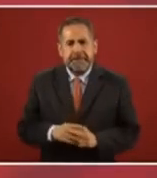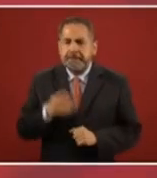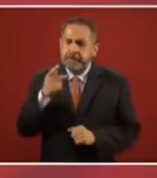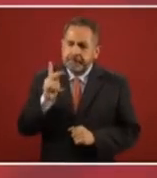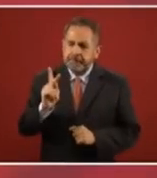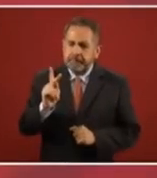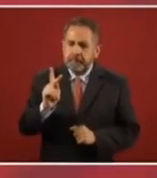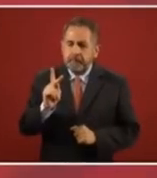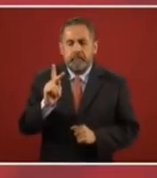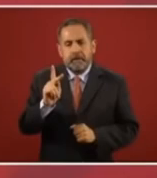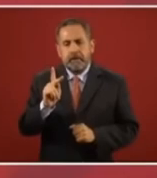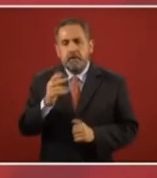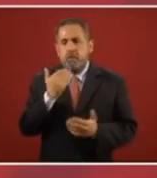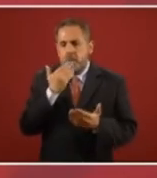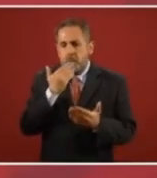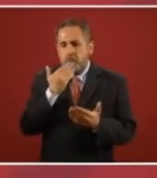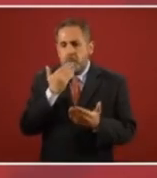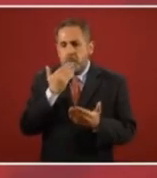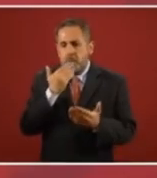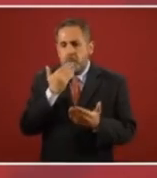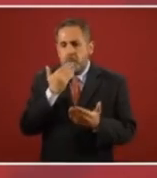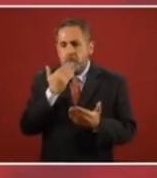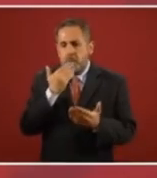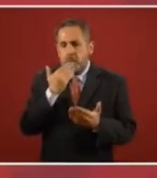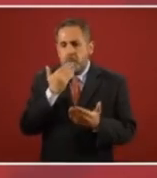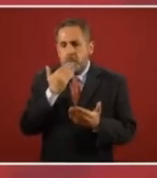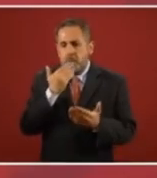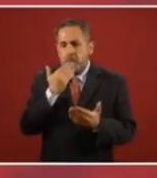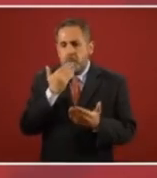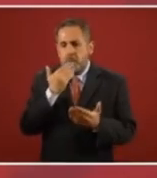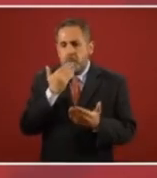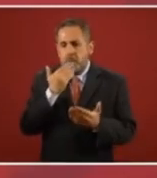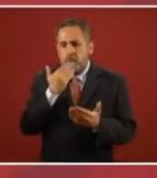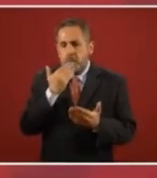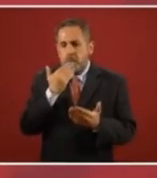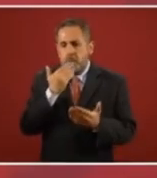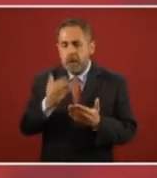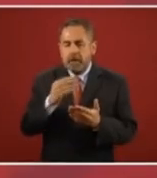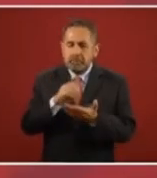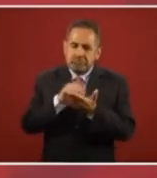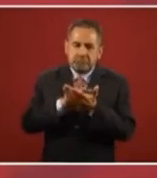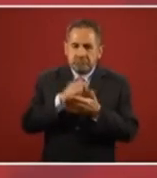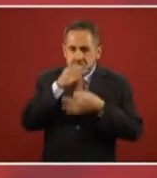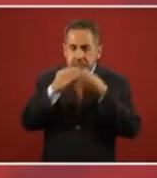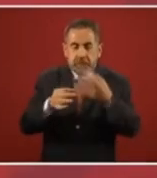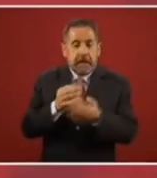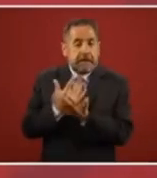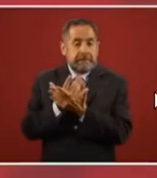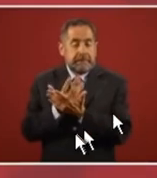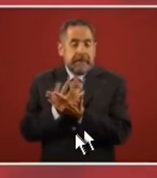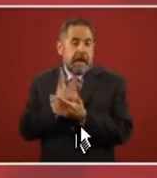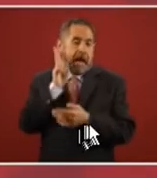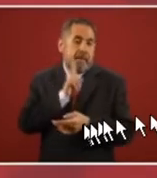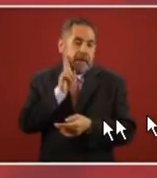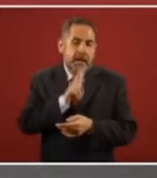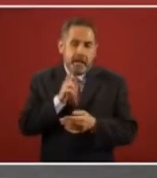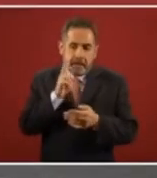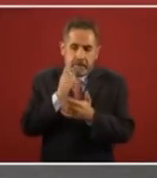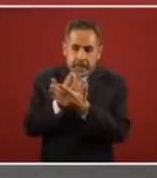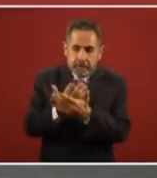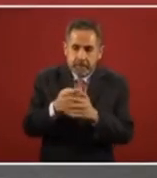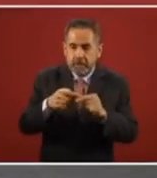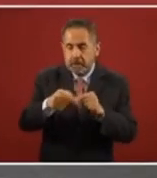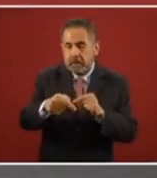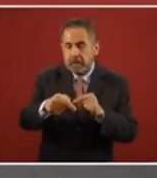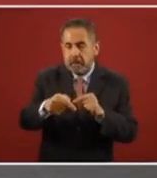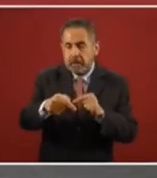si es un buen dato y apretar es que se te hará vamos a esperar más que esto tiene que ver con